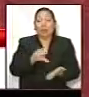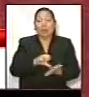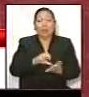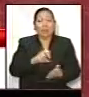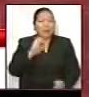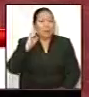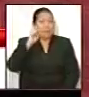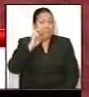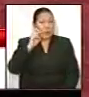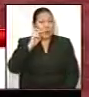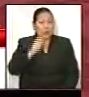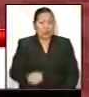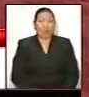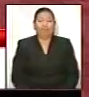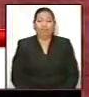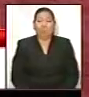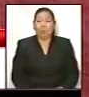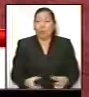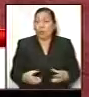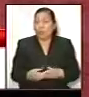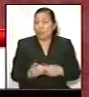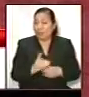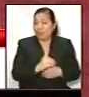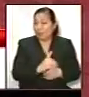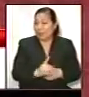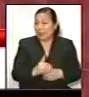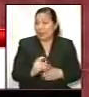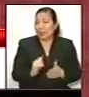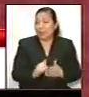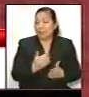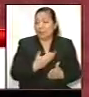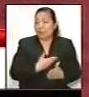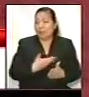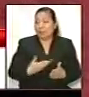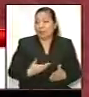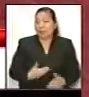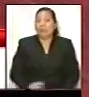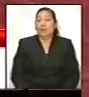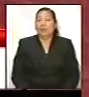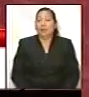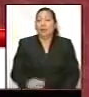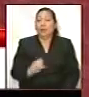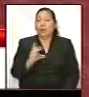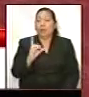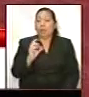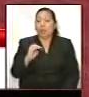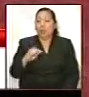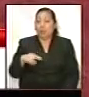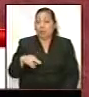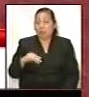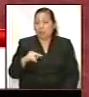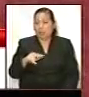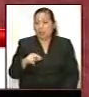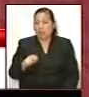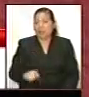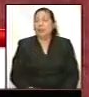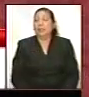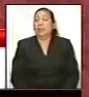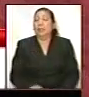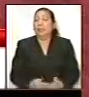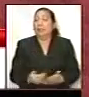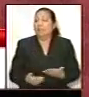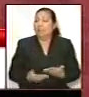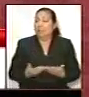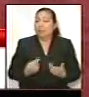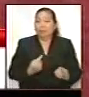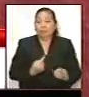una propuesta de la Comisión de Descentralización que preside el congresista Carlos Domínguez. Se decía que esto va a facilitar